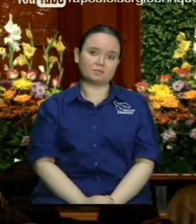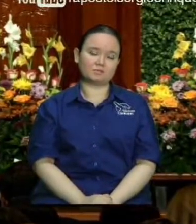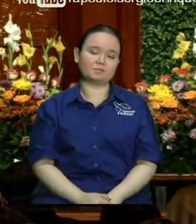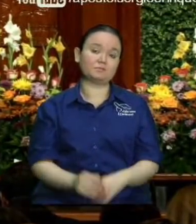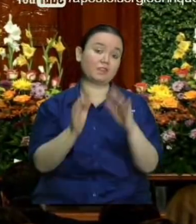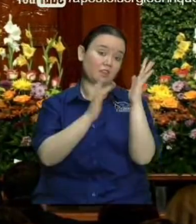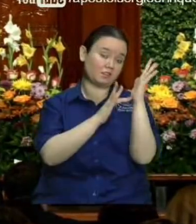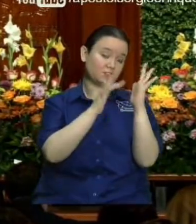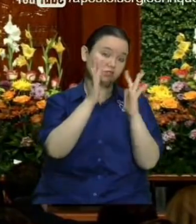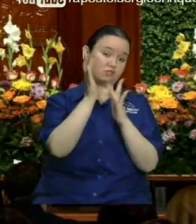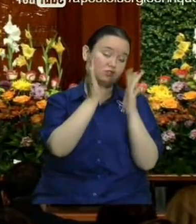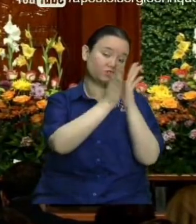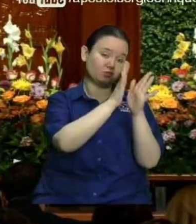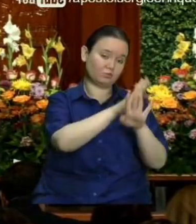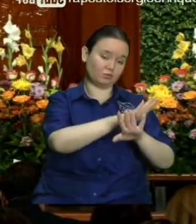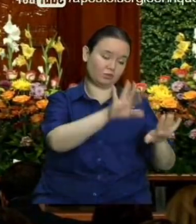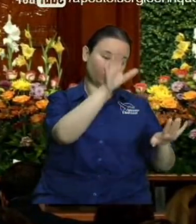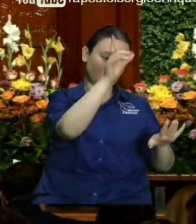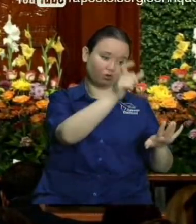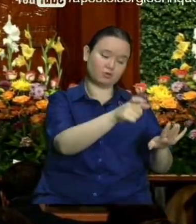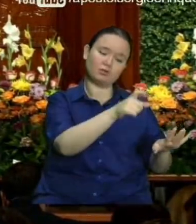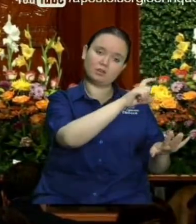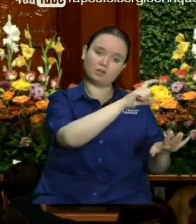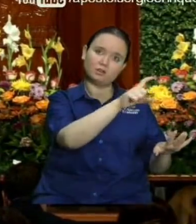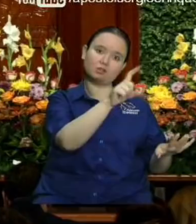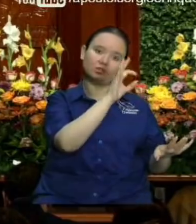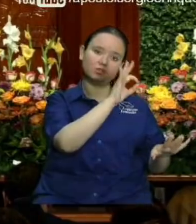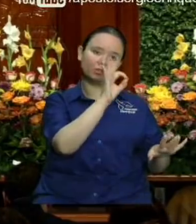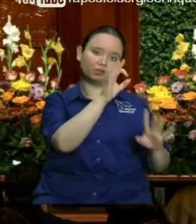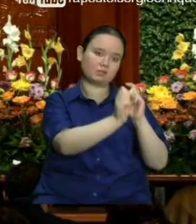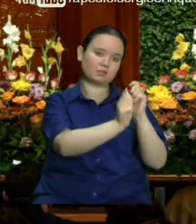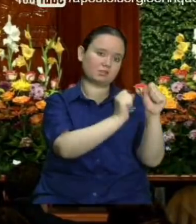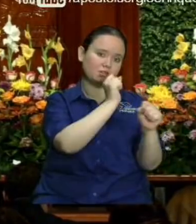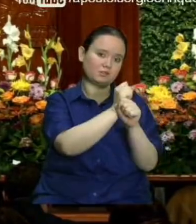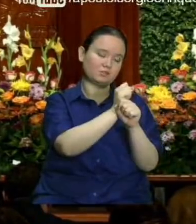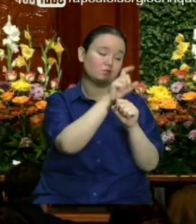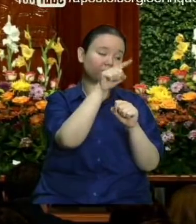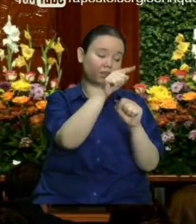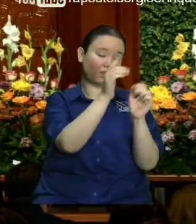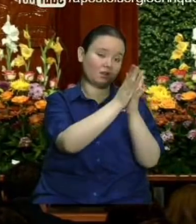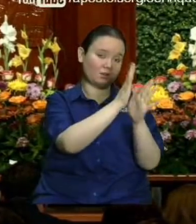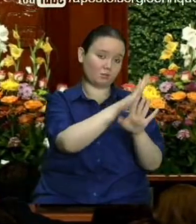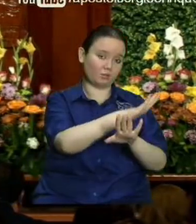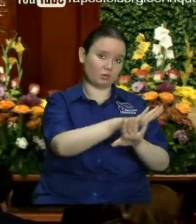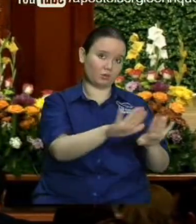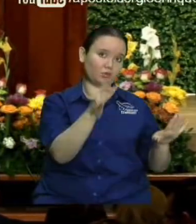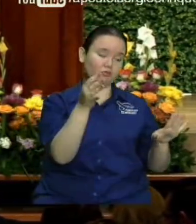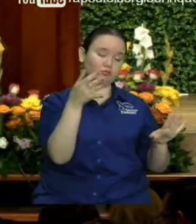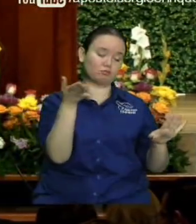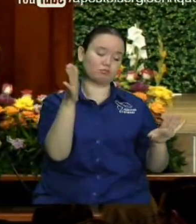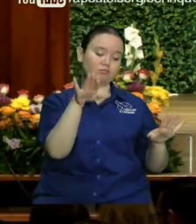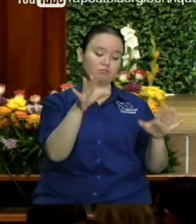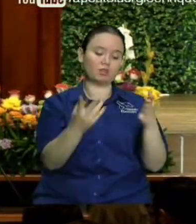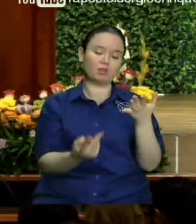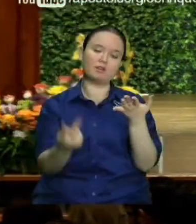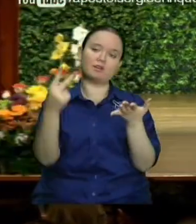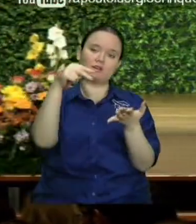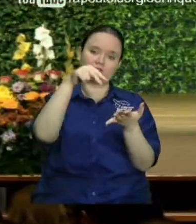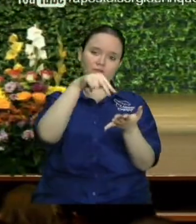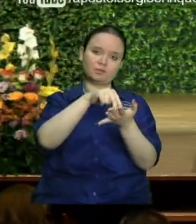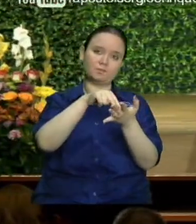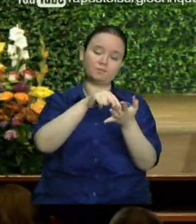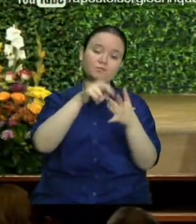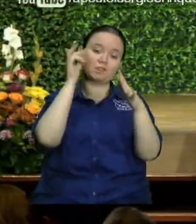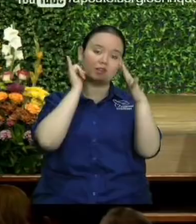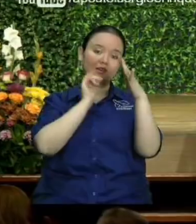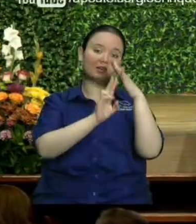fue a la cruz a los 33 años y medio y no tenía descendencia. Porque el profeta Isaías había dicho